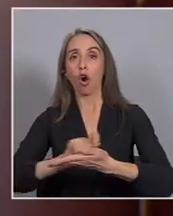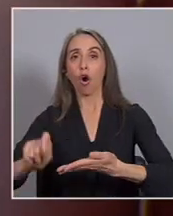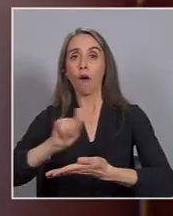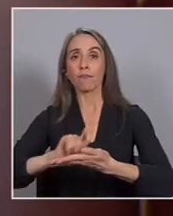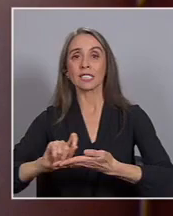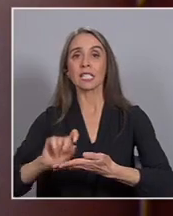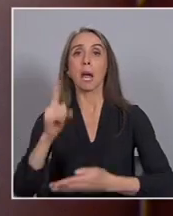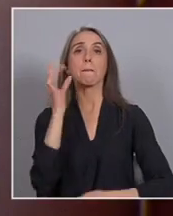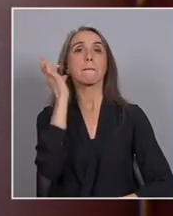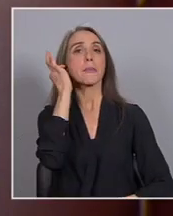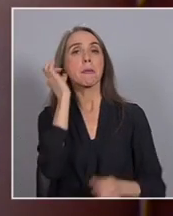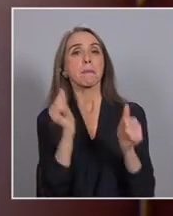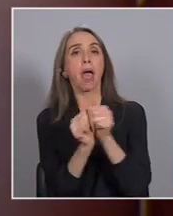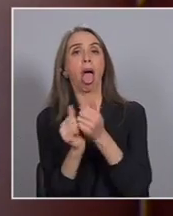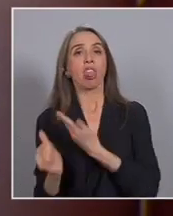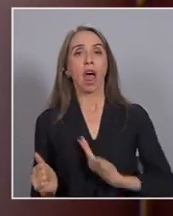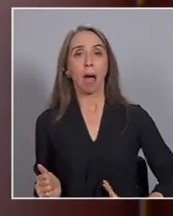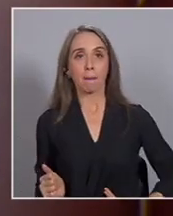de la primera dama.